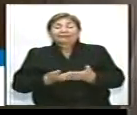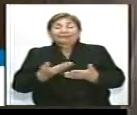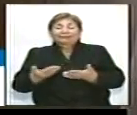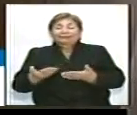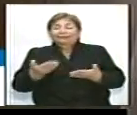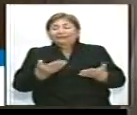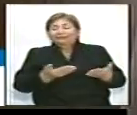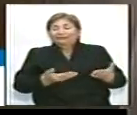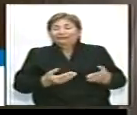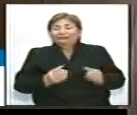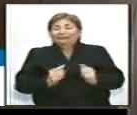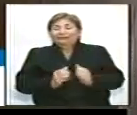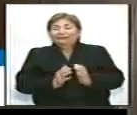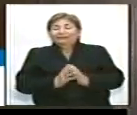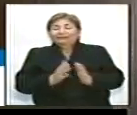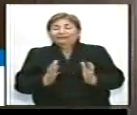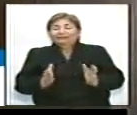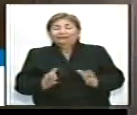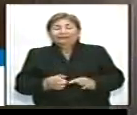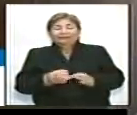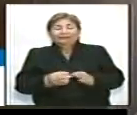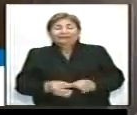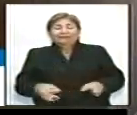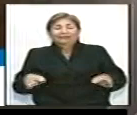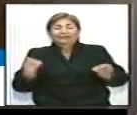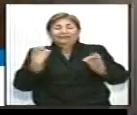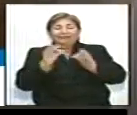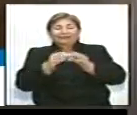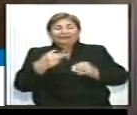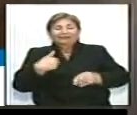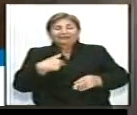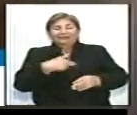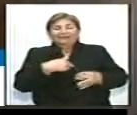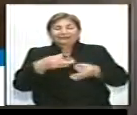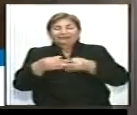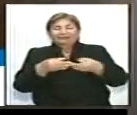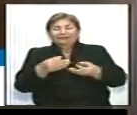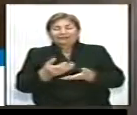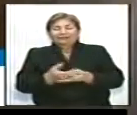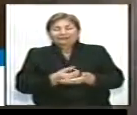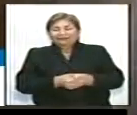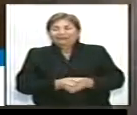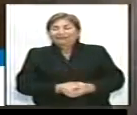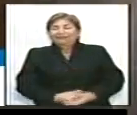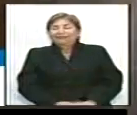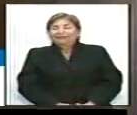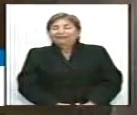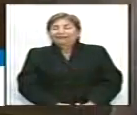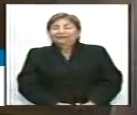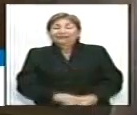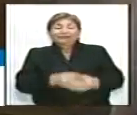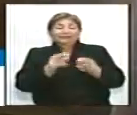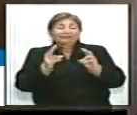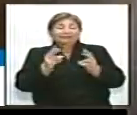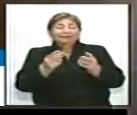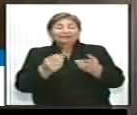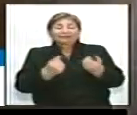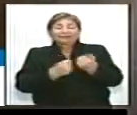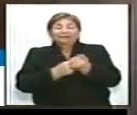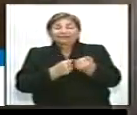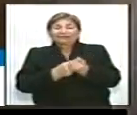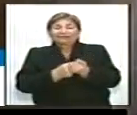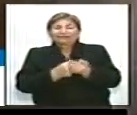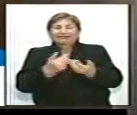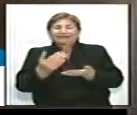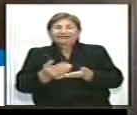inversiones en un sector tan importante de nuestra economía. El tema de del apoyo y el respaldo a lo que